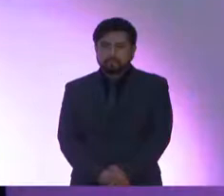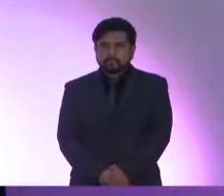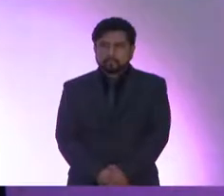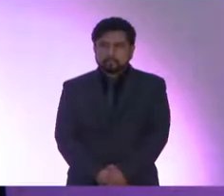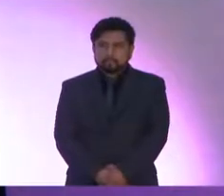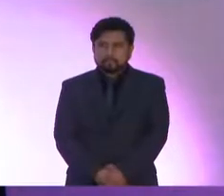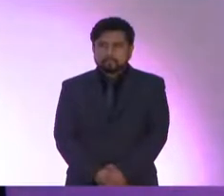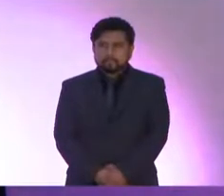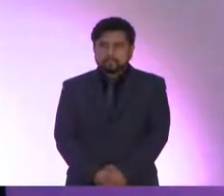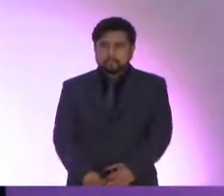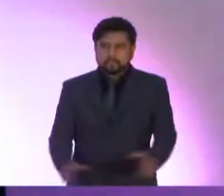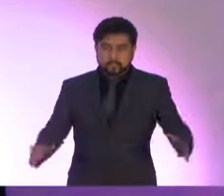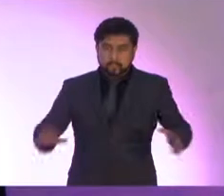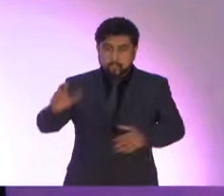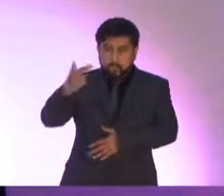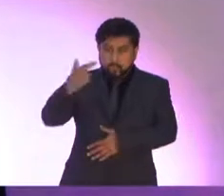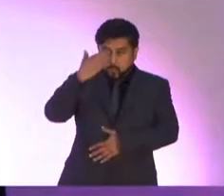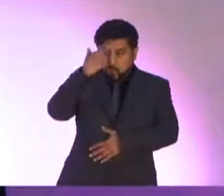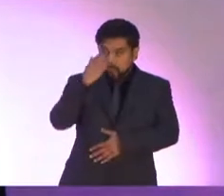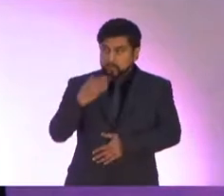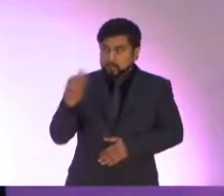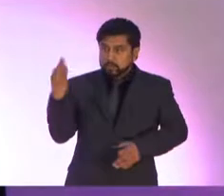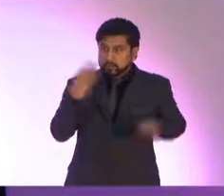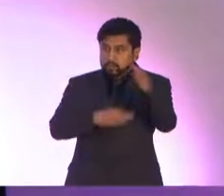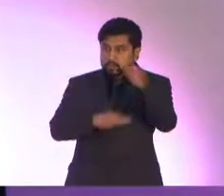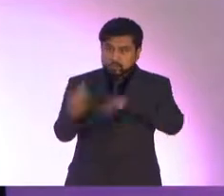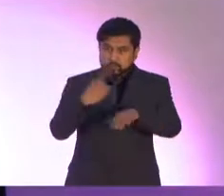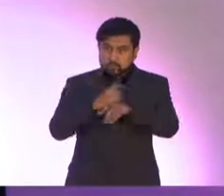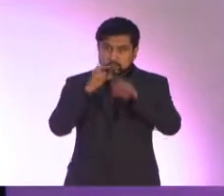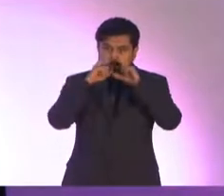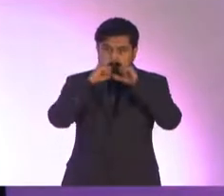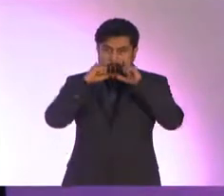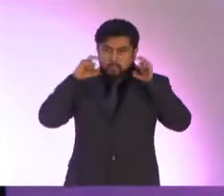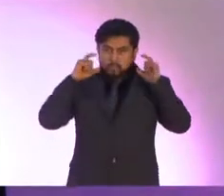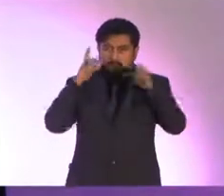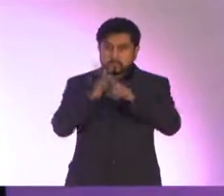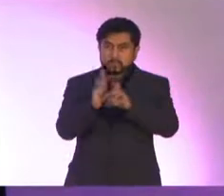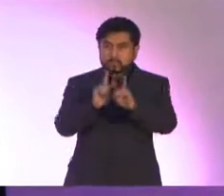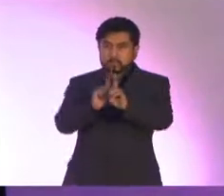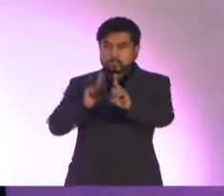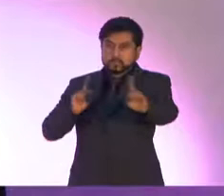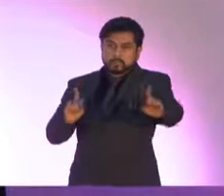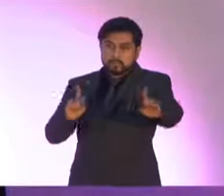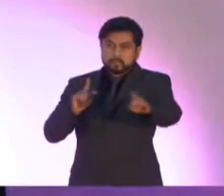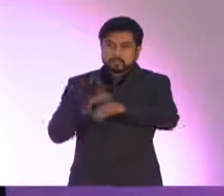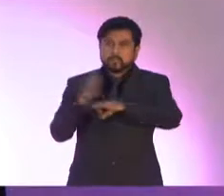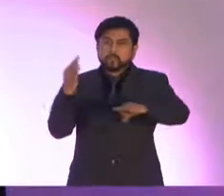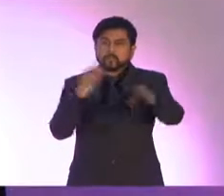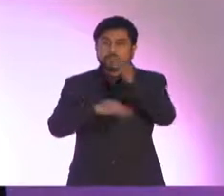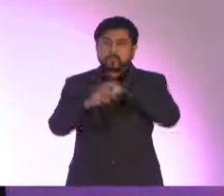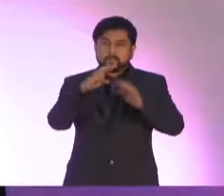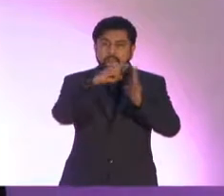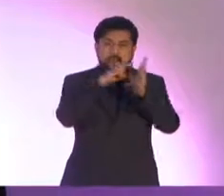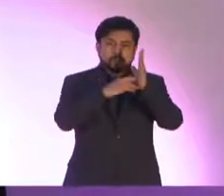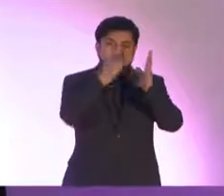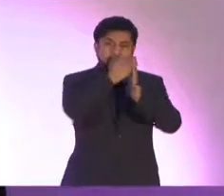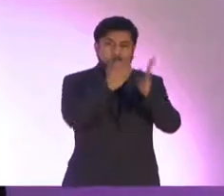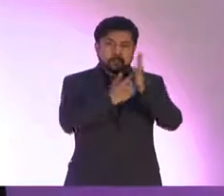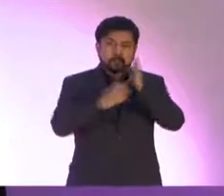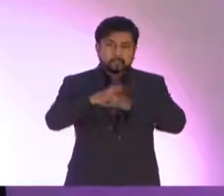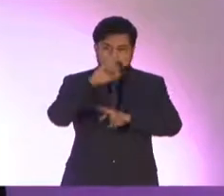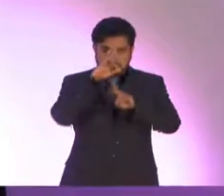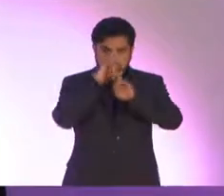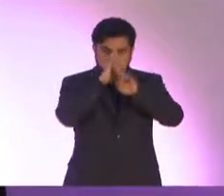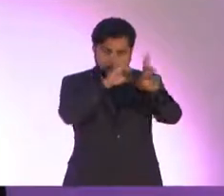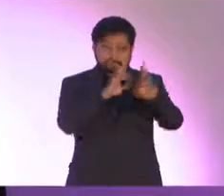Antes de continuar, les recordamos mantener en todo momento el uso de cubrebocas, la sana distancia y todas las medidas de cuidado y respeto